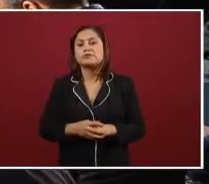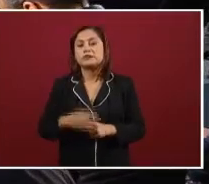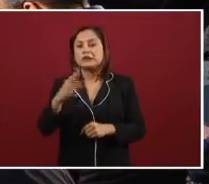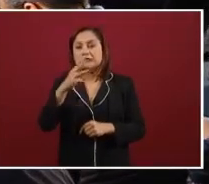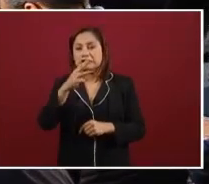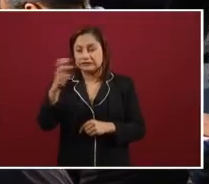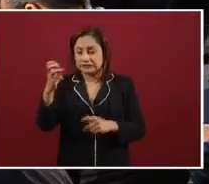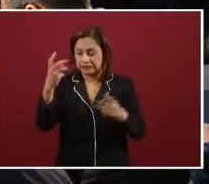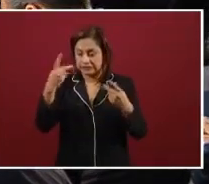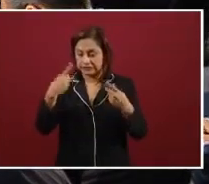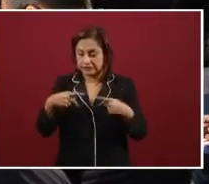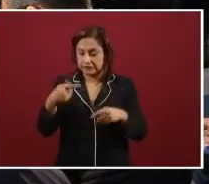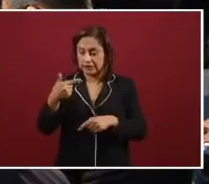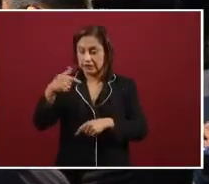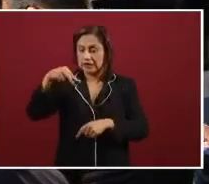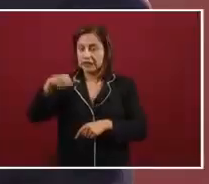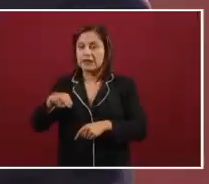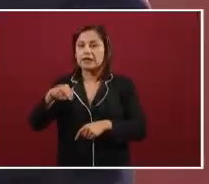coordinación en Michoacán,